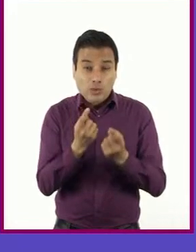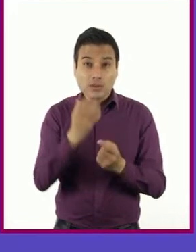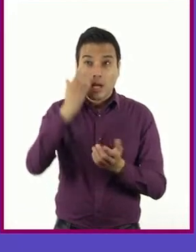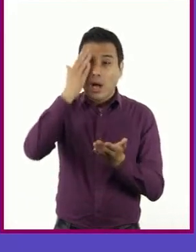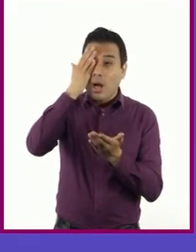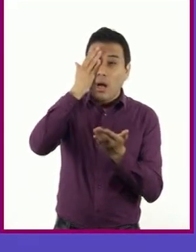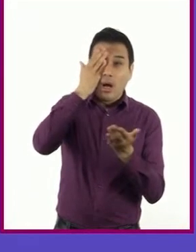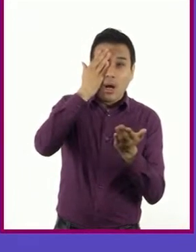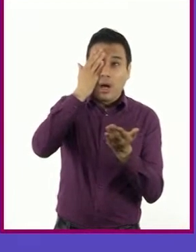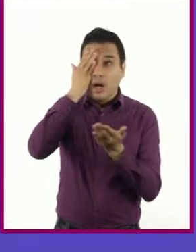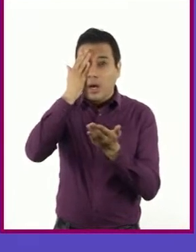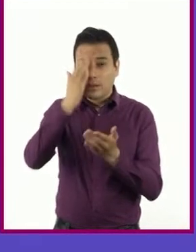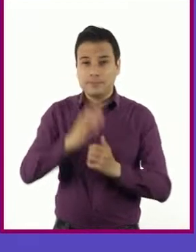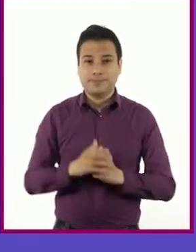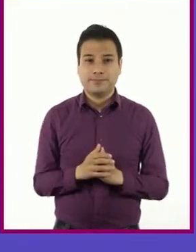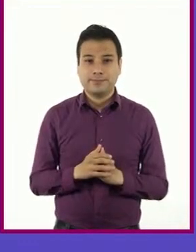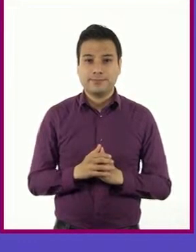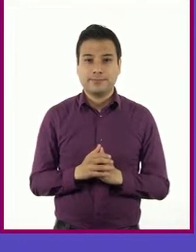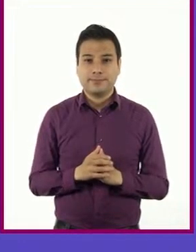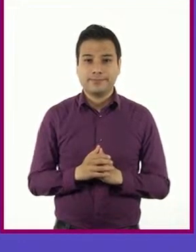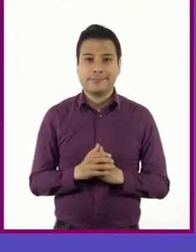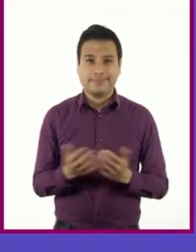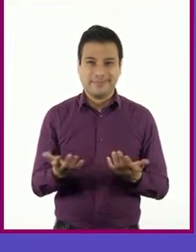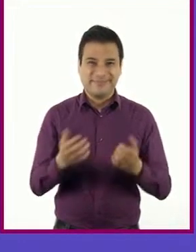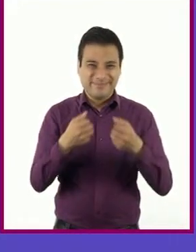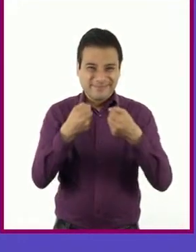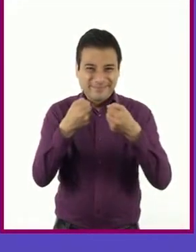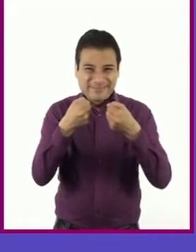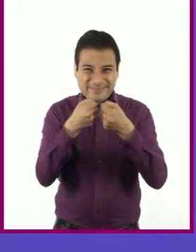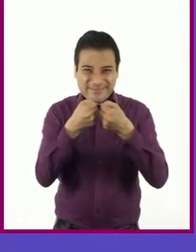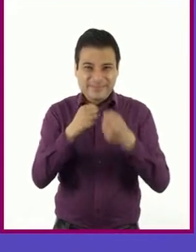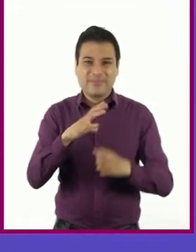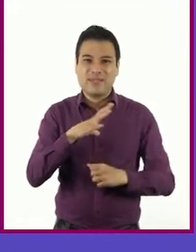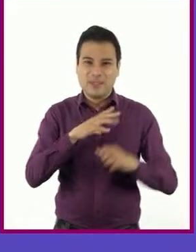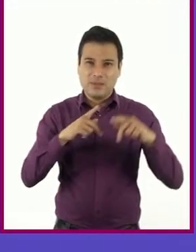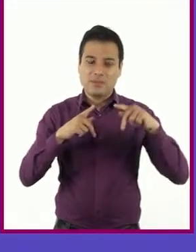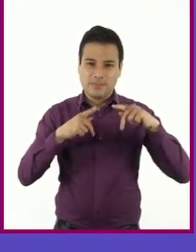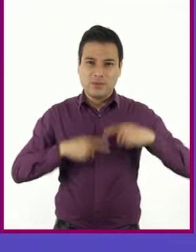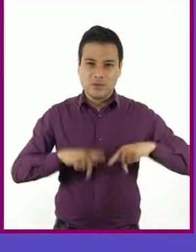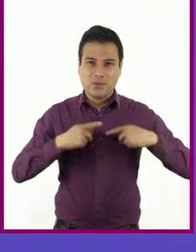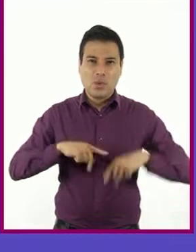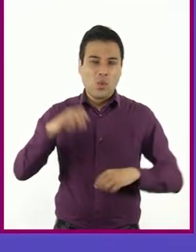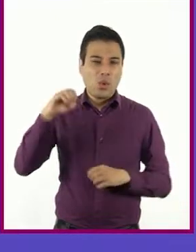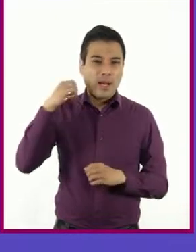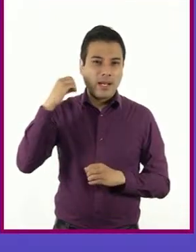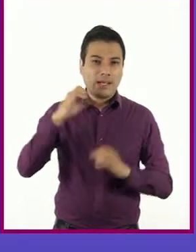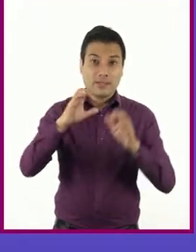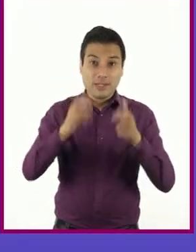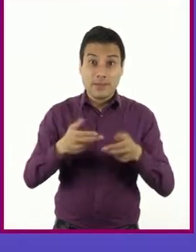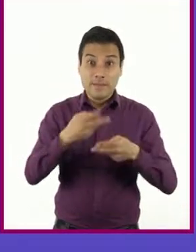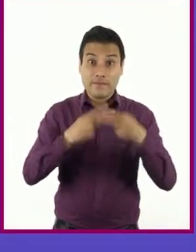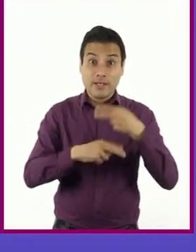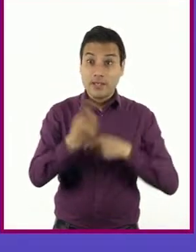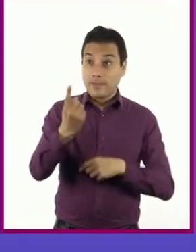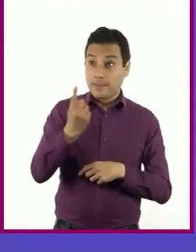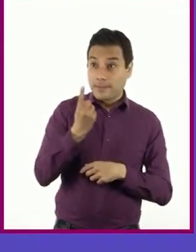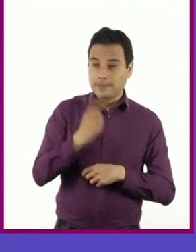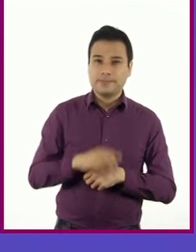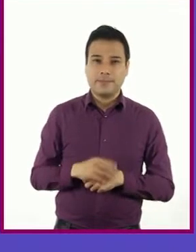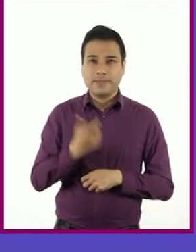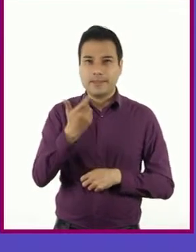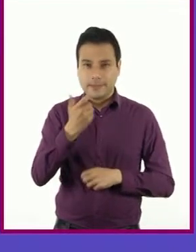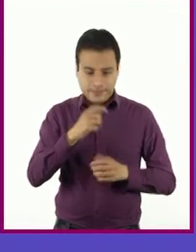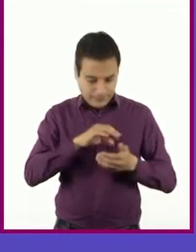pública. Te topas en la línea fronteriza a personas de Oaxaca o Chiapas y cuando se nos acercan sacamos de nuestro bolsillo